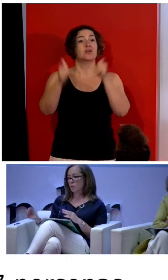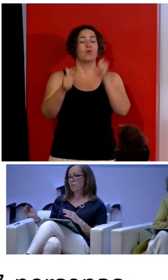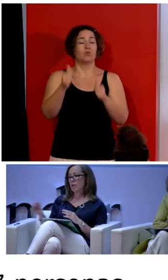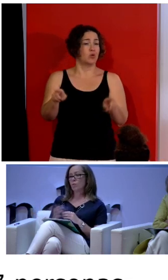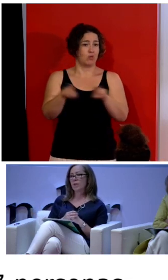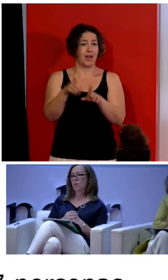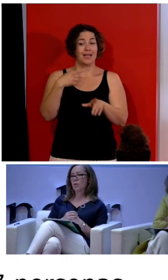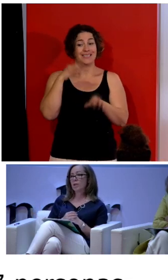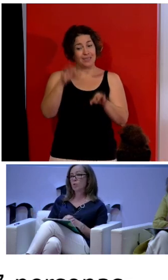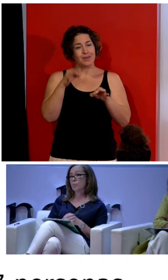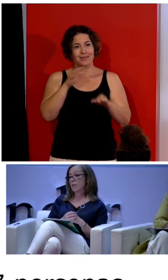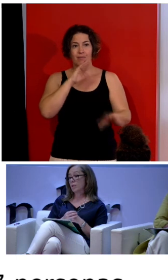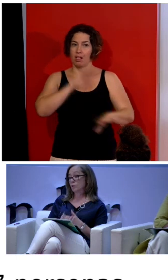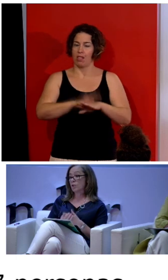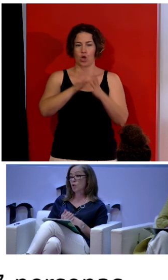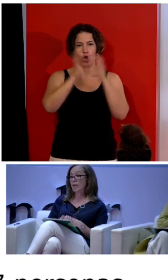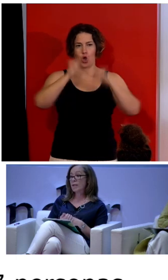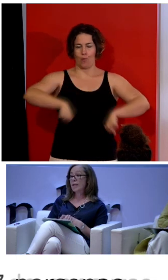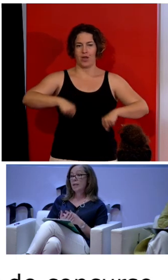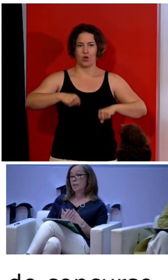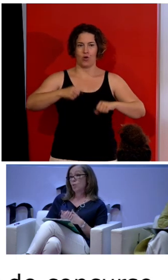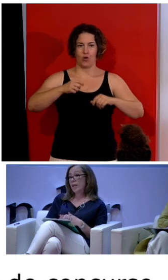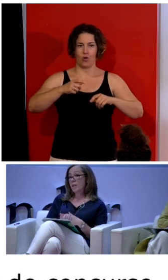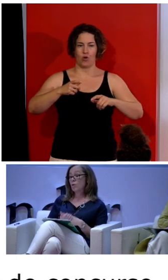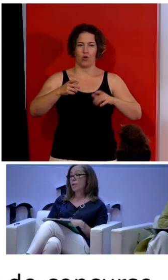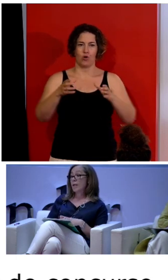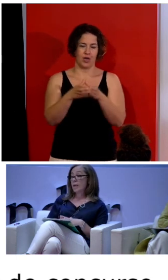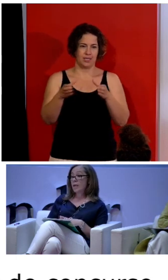siempre sujetos al convenio colectivo, experiencia profesional,